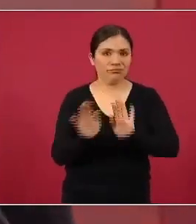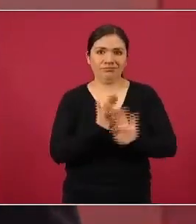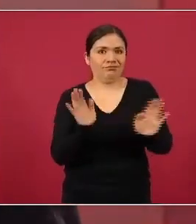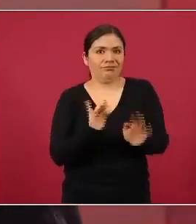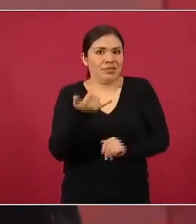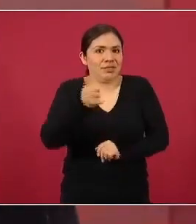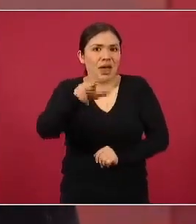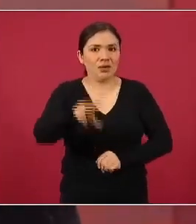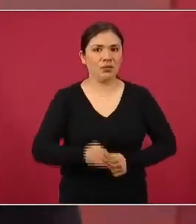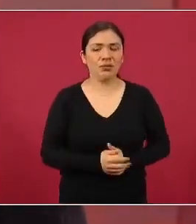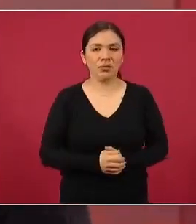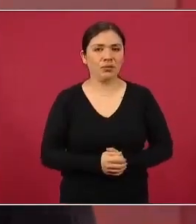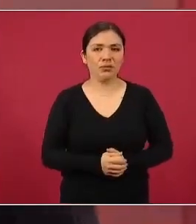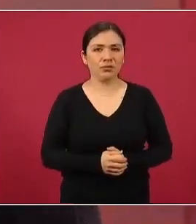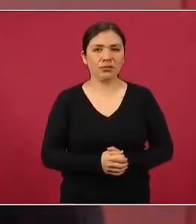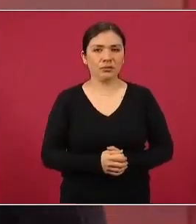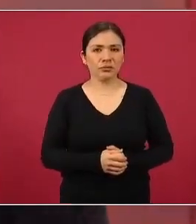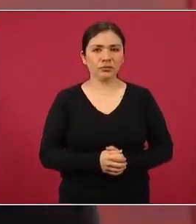más.